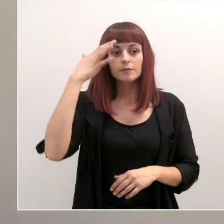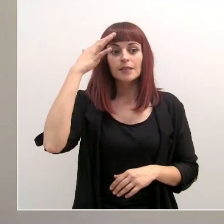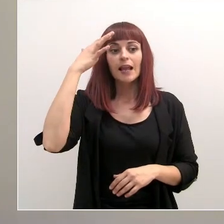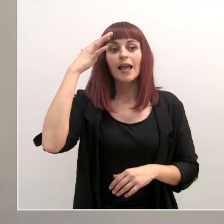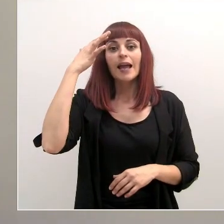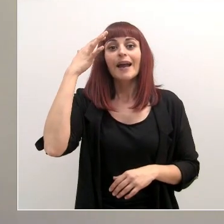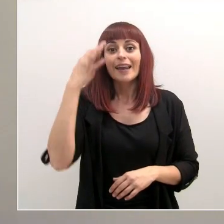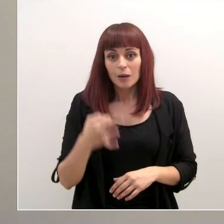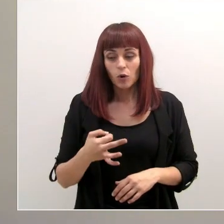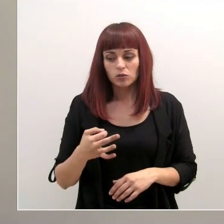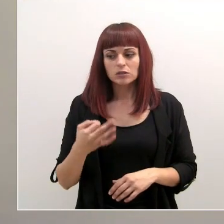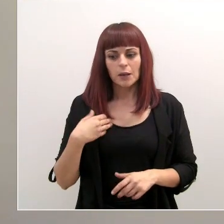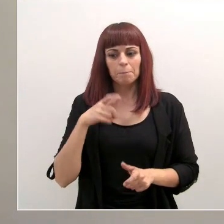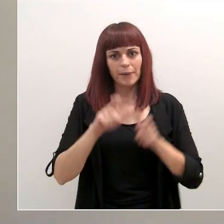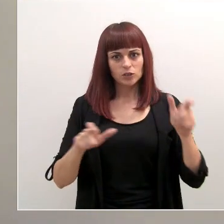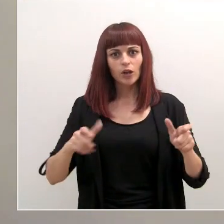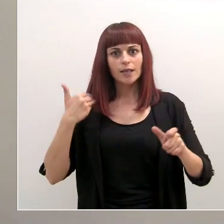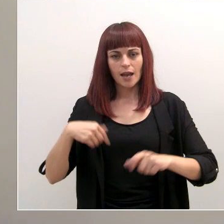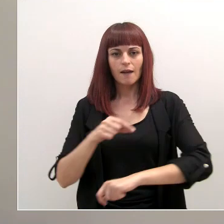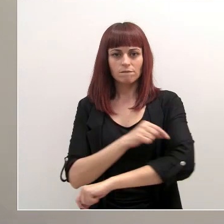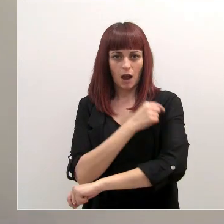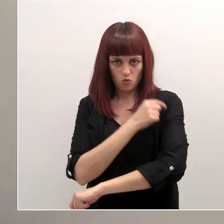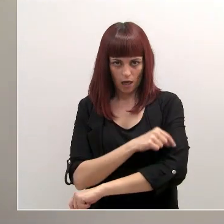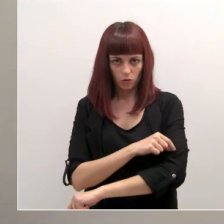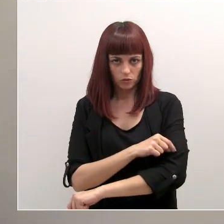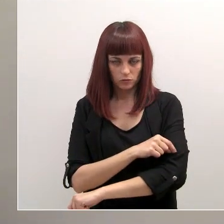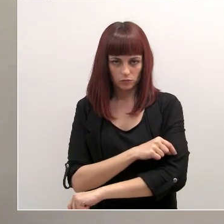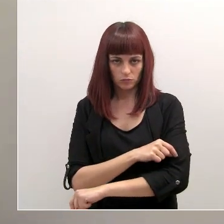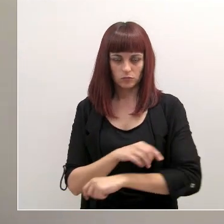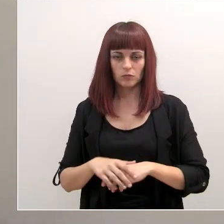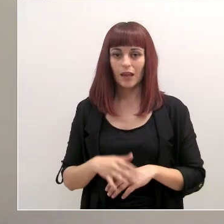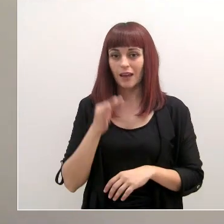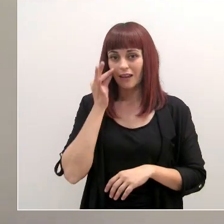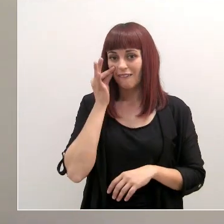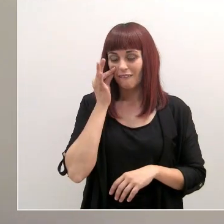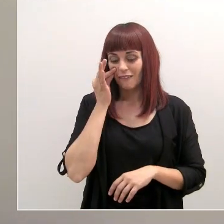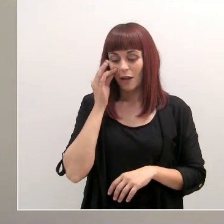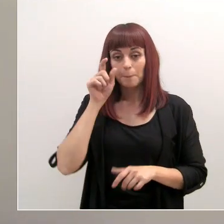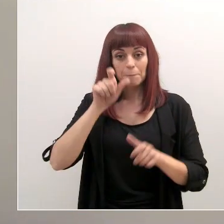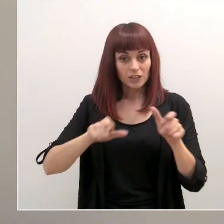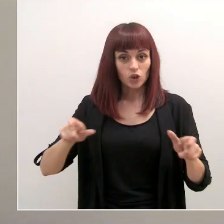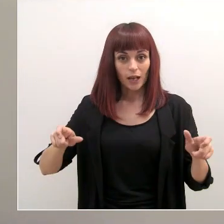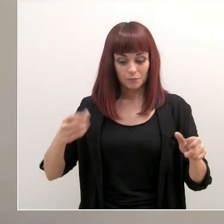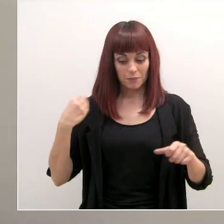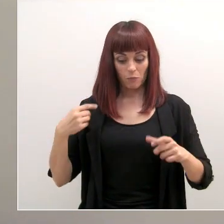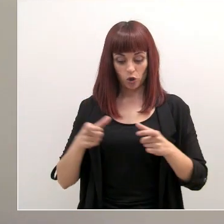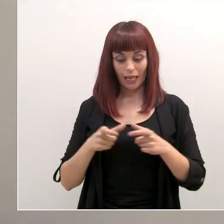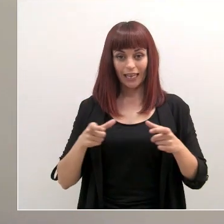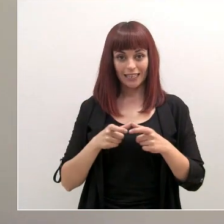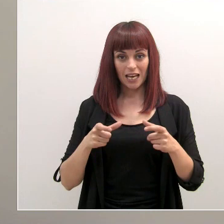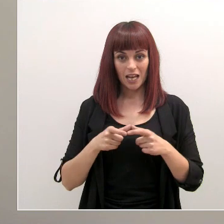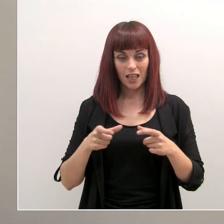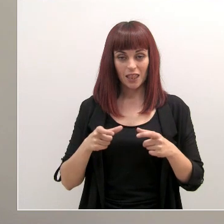que, de hecho es que ya ha habido gente que se ha vacunado desplazada. Realmente, especialmente aquellas personas que tienen la tarjeta